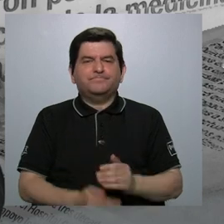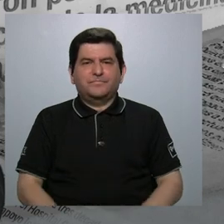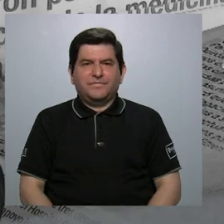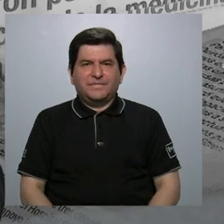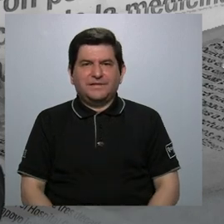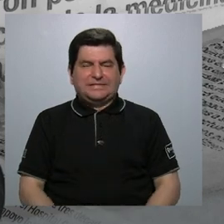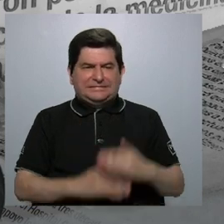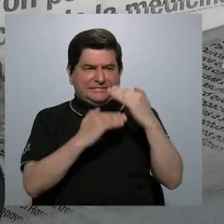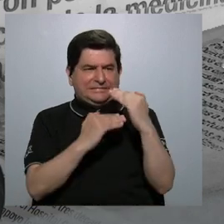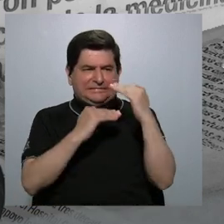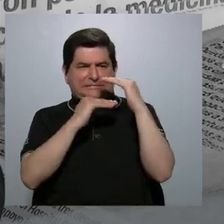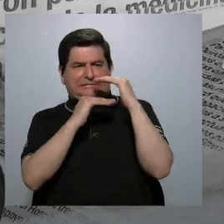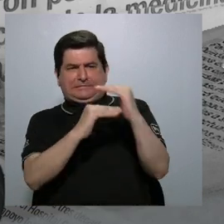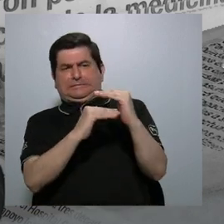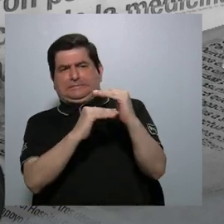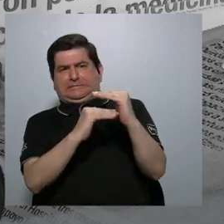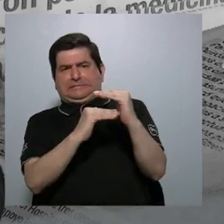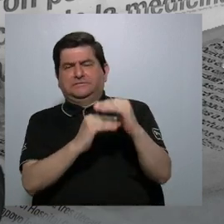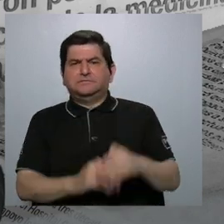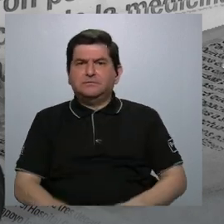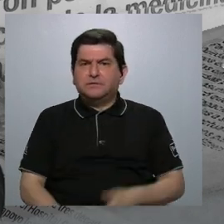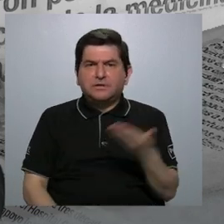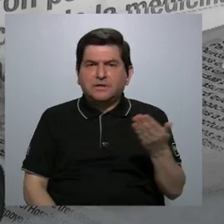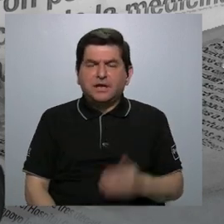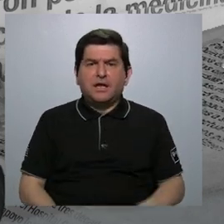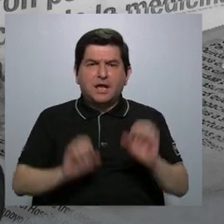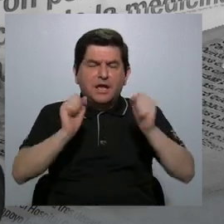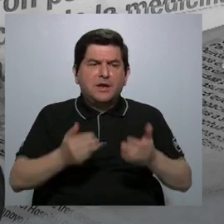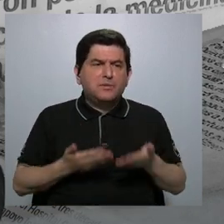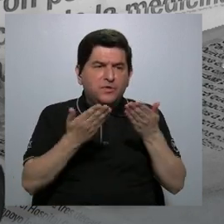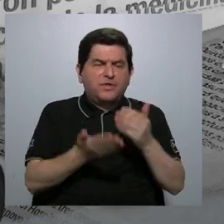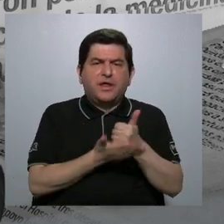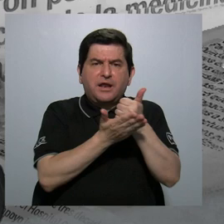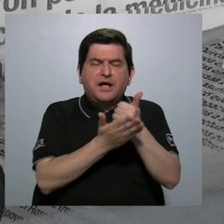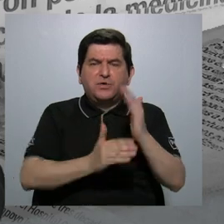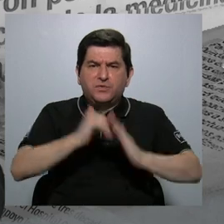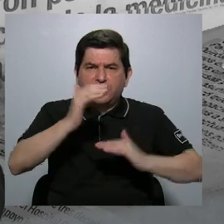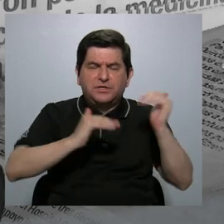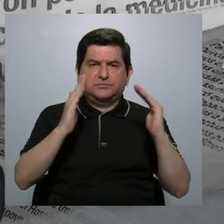la restricción en el otorgamiento de bonos de